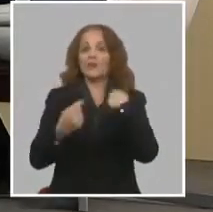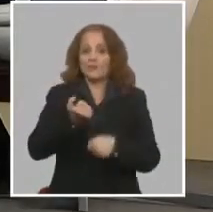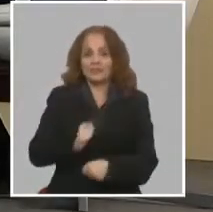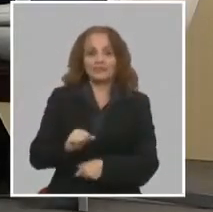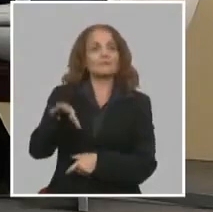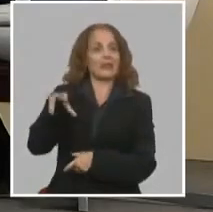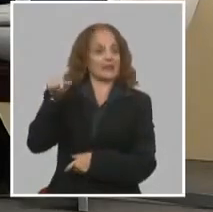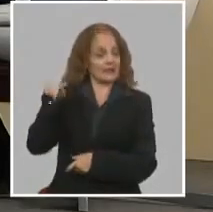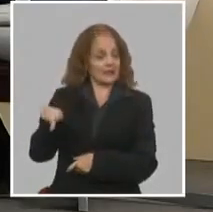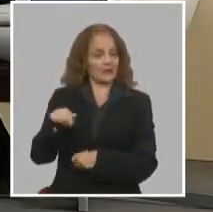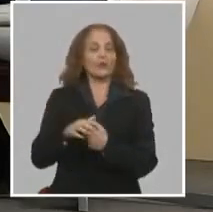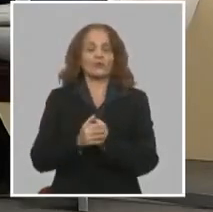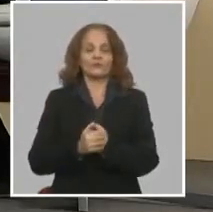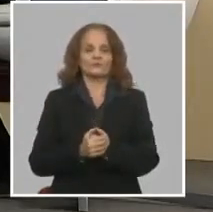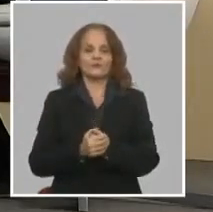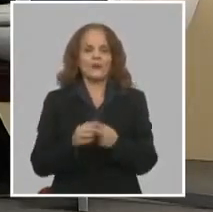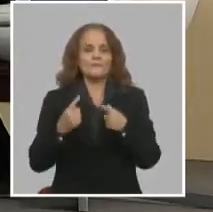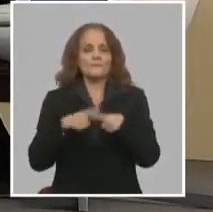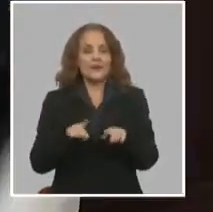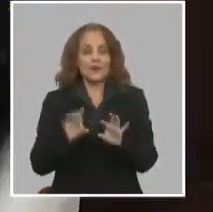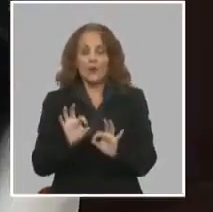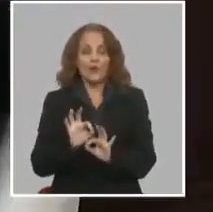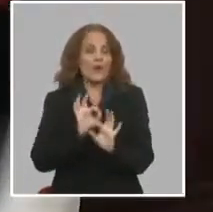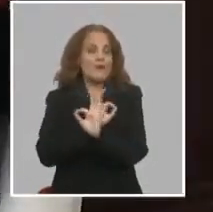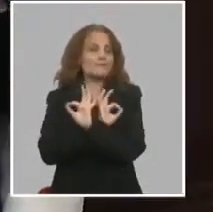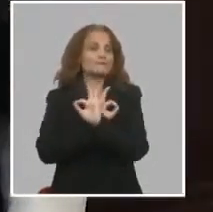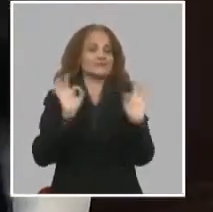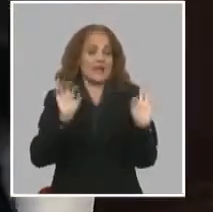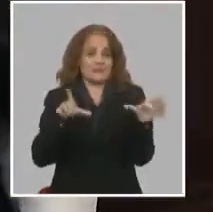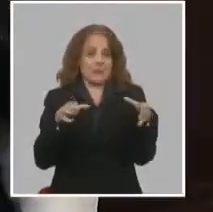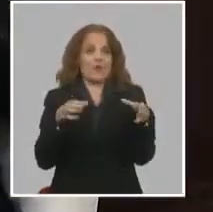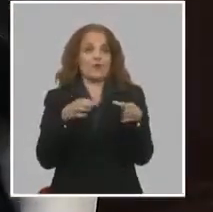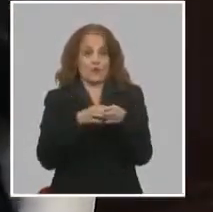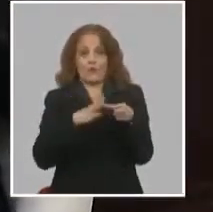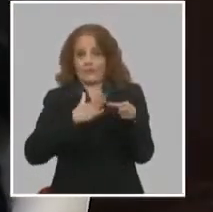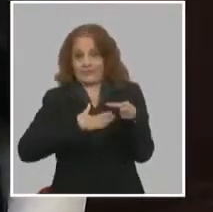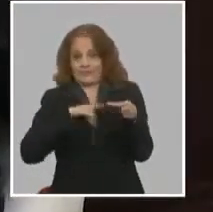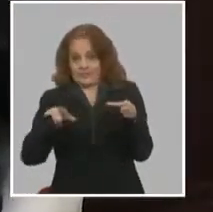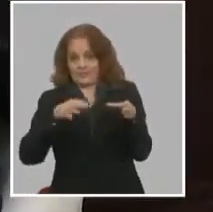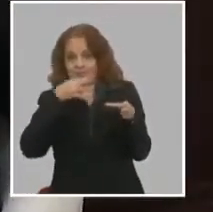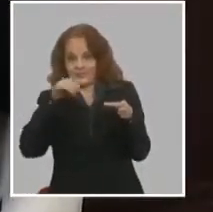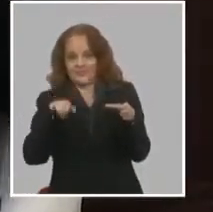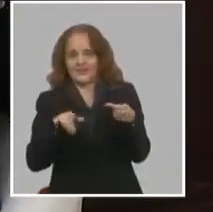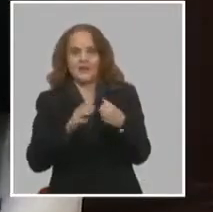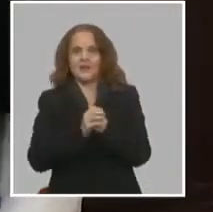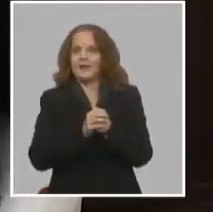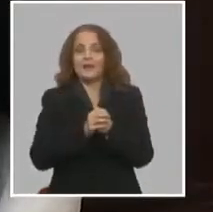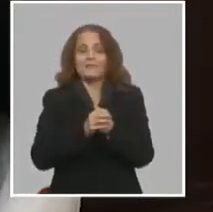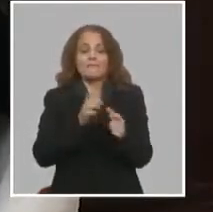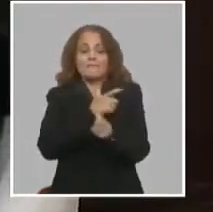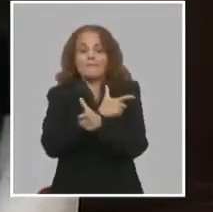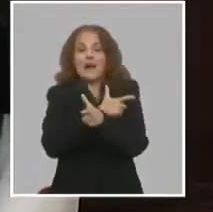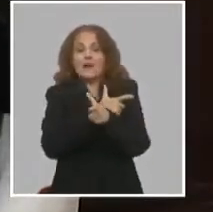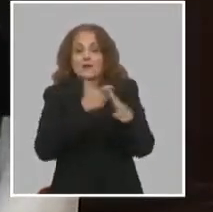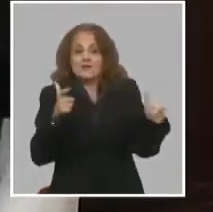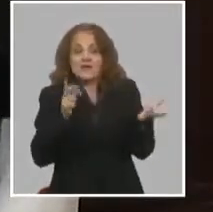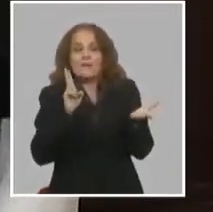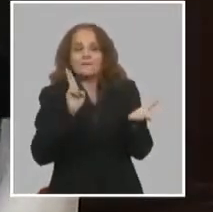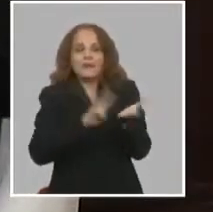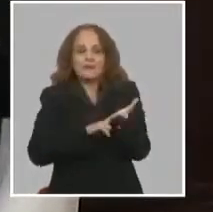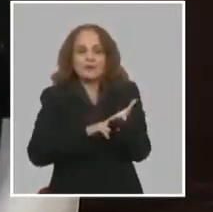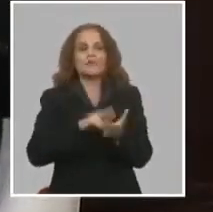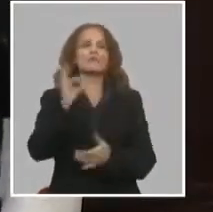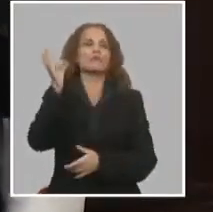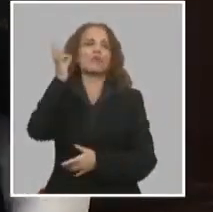lo notorio de la brigada Henry Riff, del contingente Henry Riff y de toda su brigada, es que la inmensa mayoría de sus integrantes son